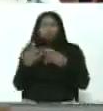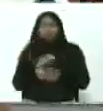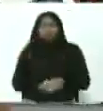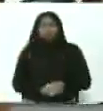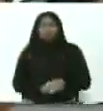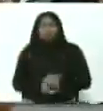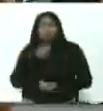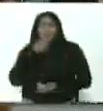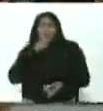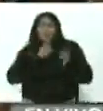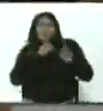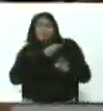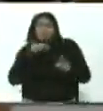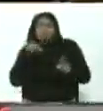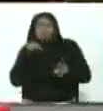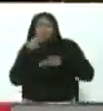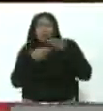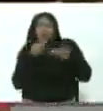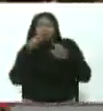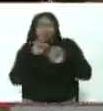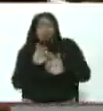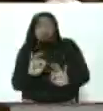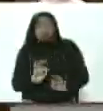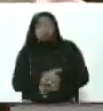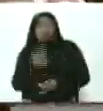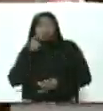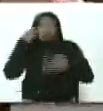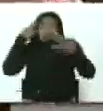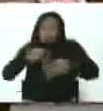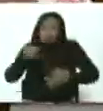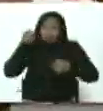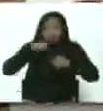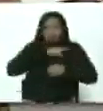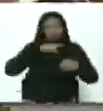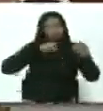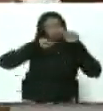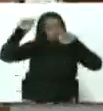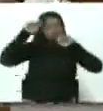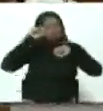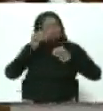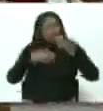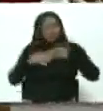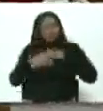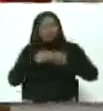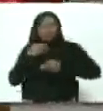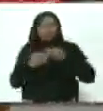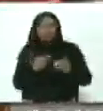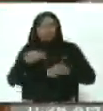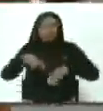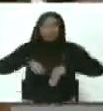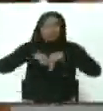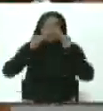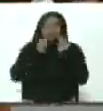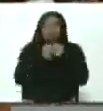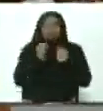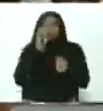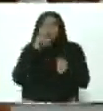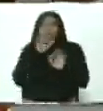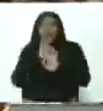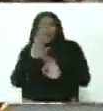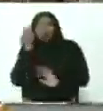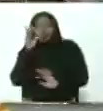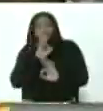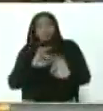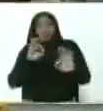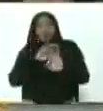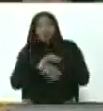Depende de nosotros hacerlo. Yo estoy seguro que sí lo vamos a lograr. Que en Anzuategui, no tengo ninguna duda.